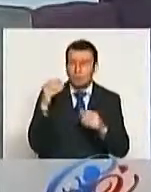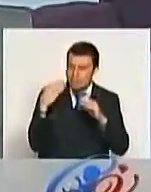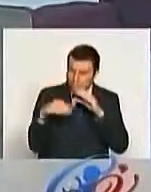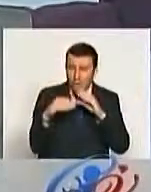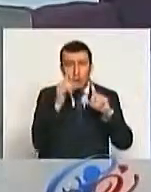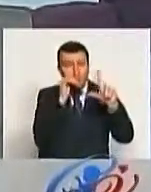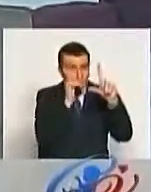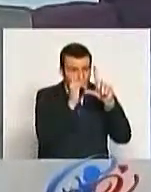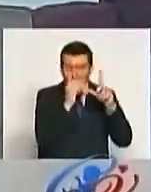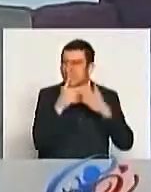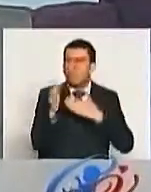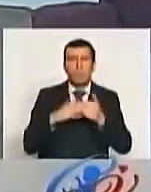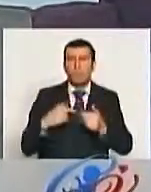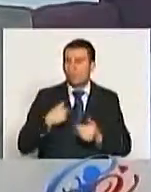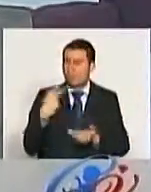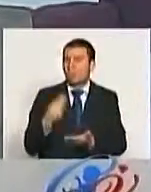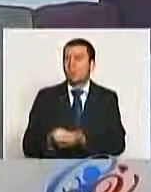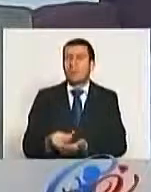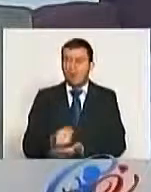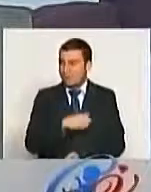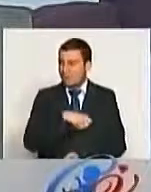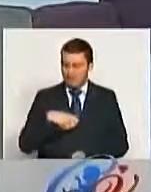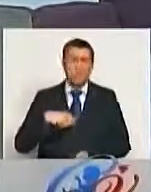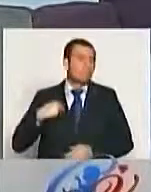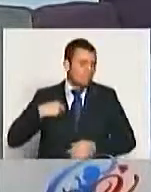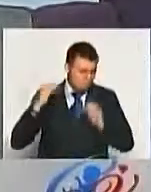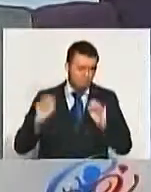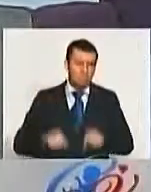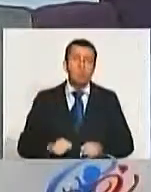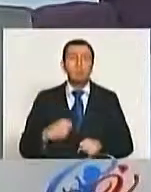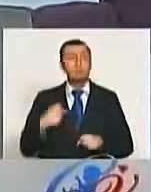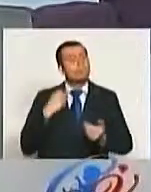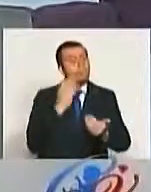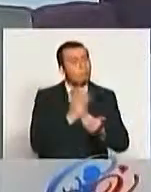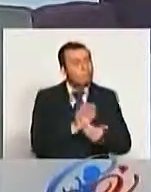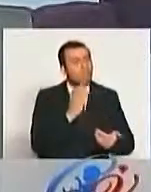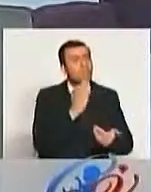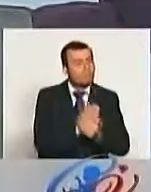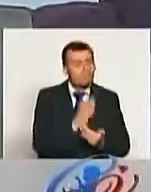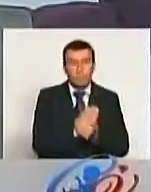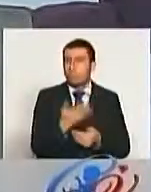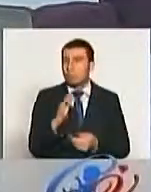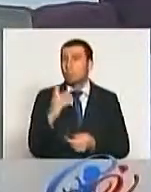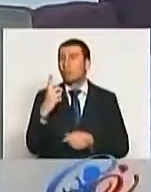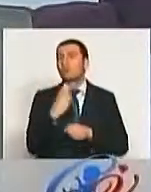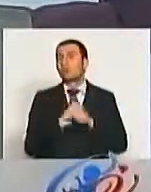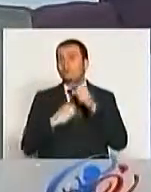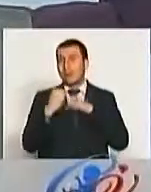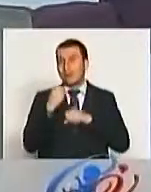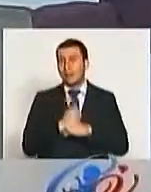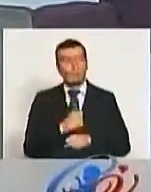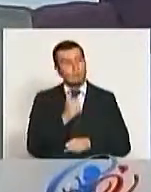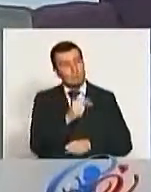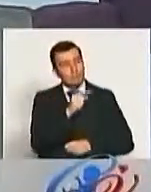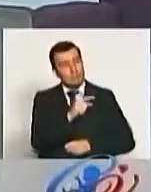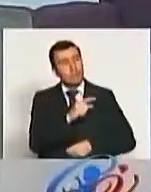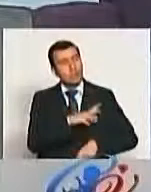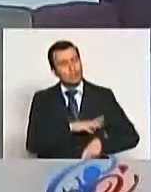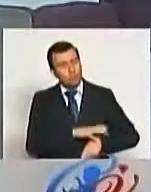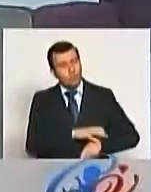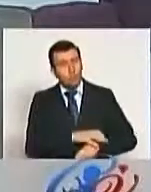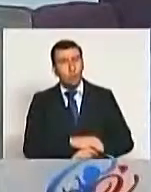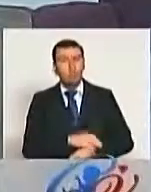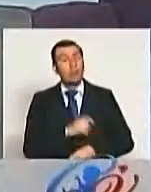me toca pagar lo particular, lo hago. Ajá. Y resulta que hace por ahí un año, yo le dije a la doctora cuando me hizo el examen